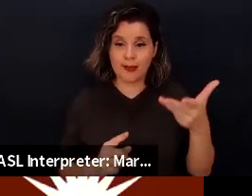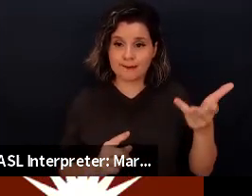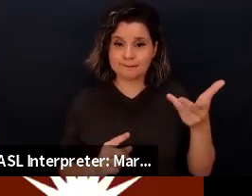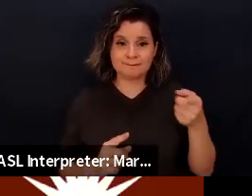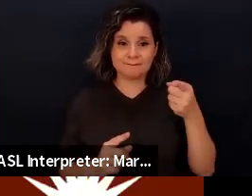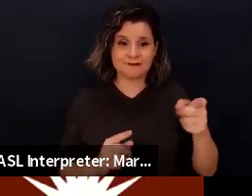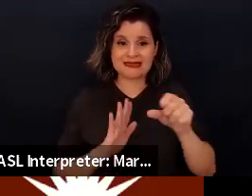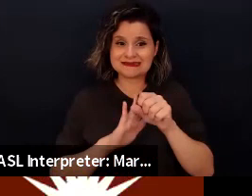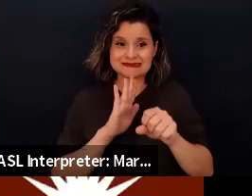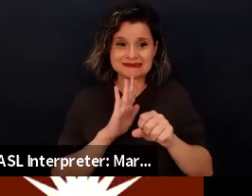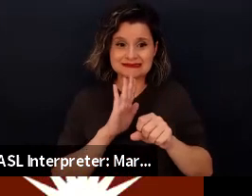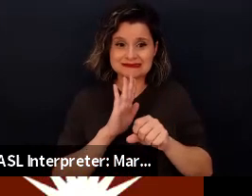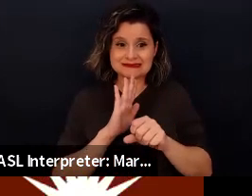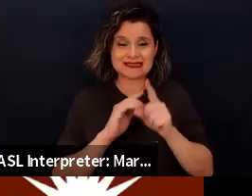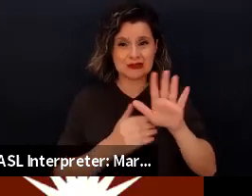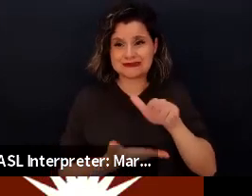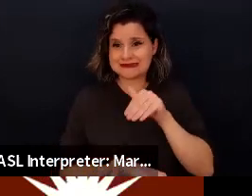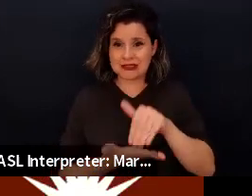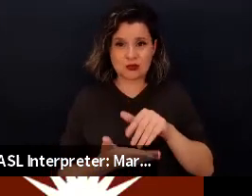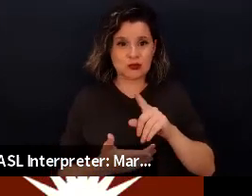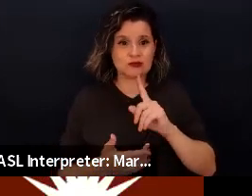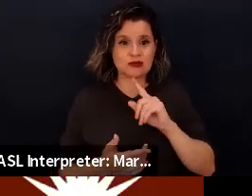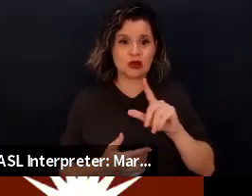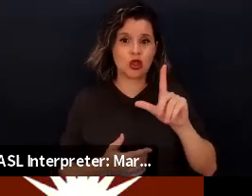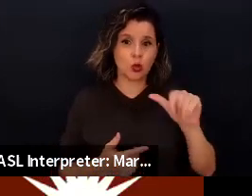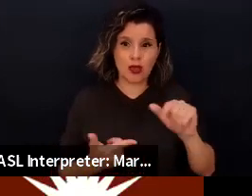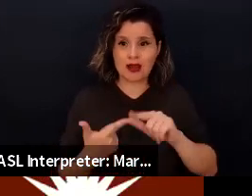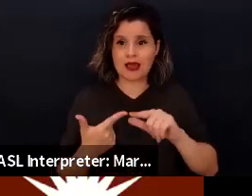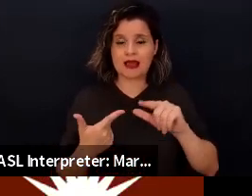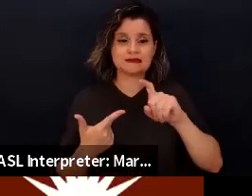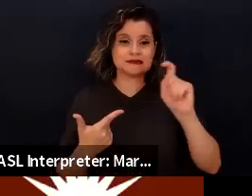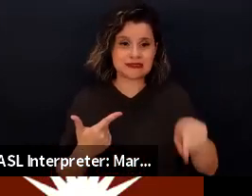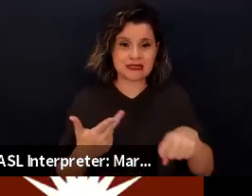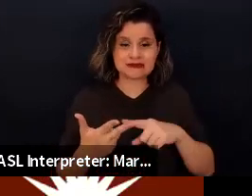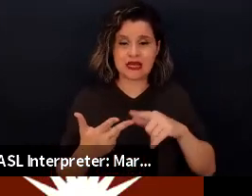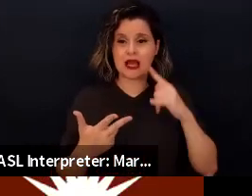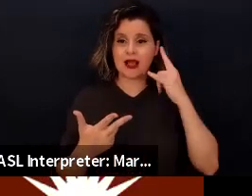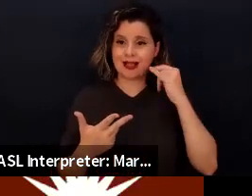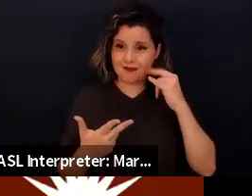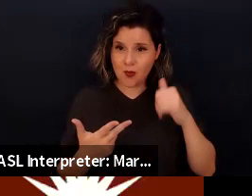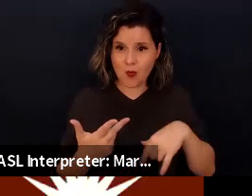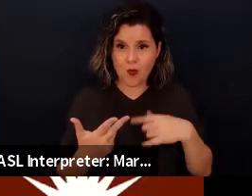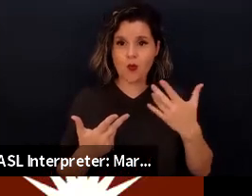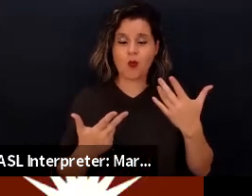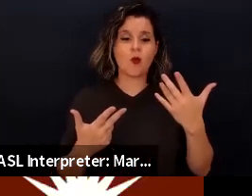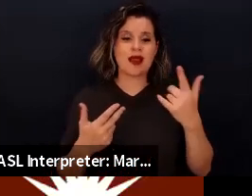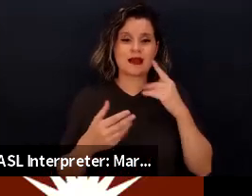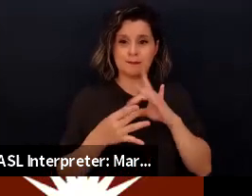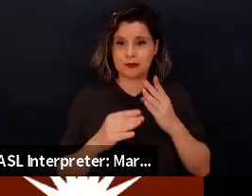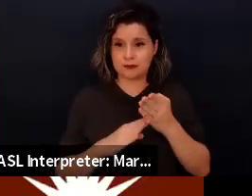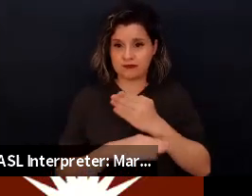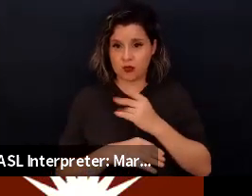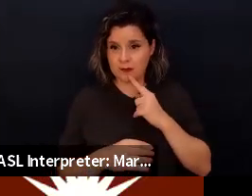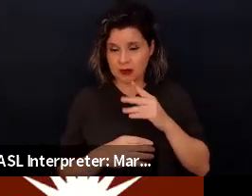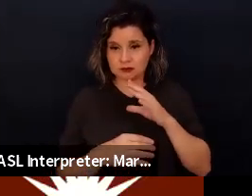estos centros están en Luisiana, Texas, California y como mencionaba ya mi